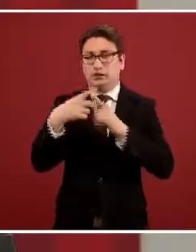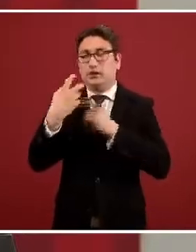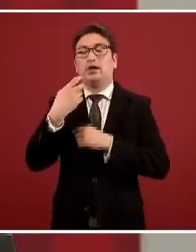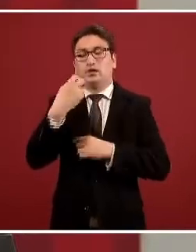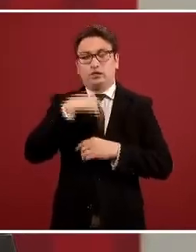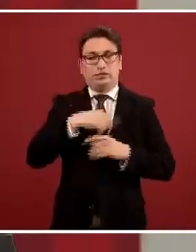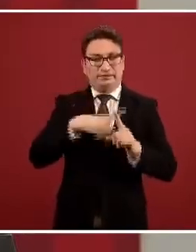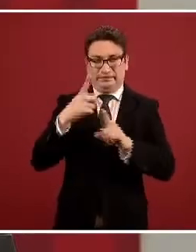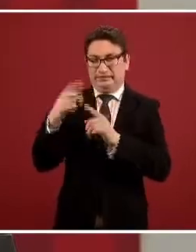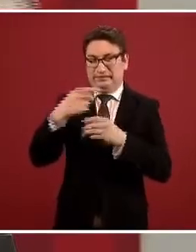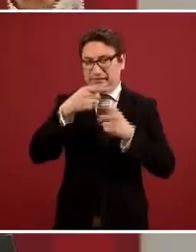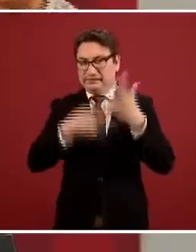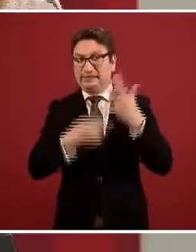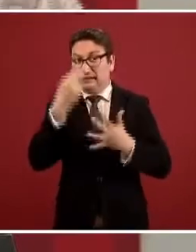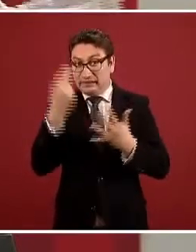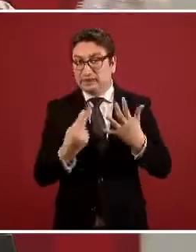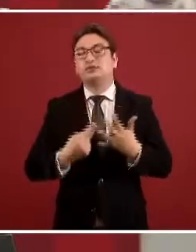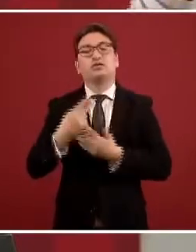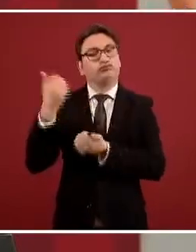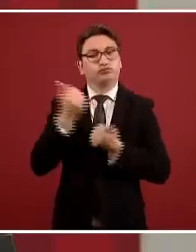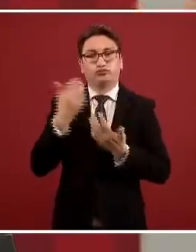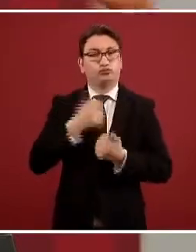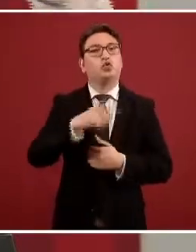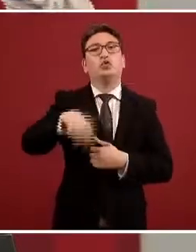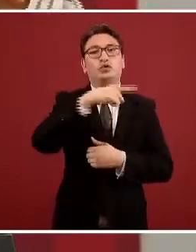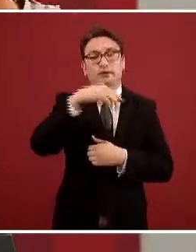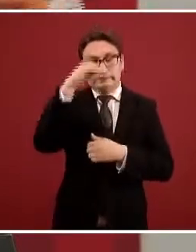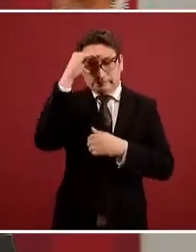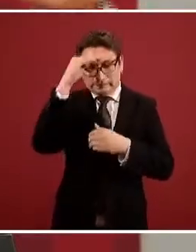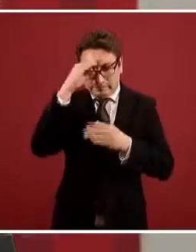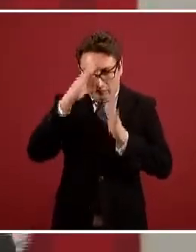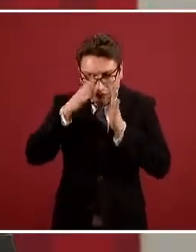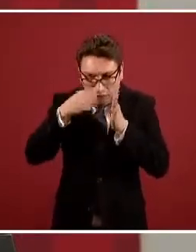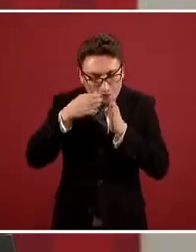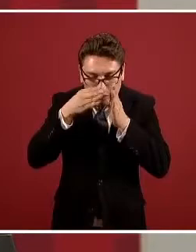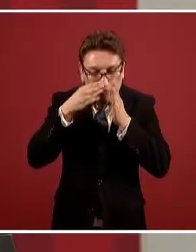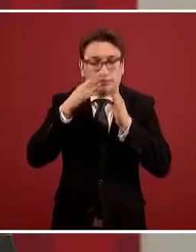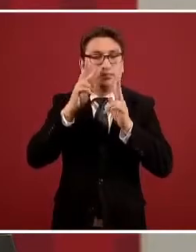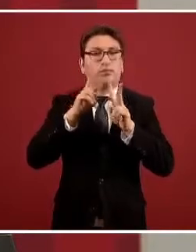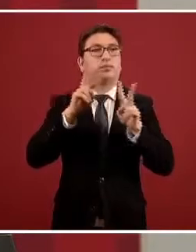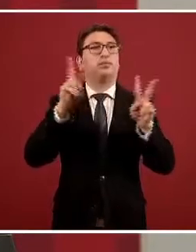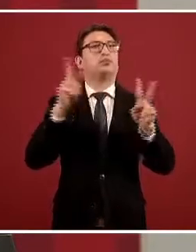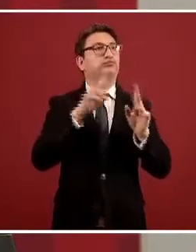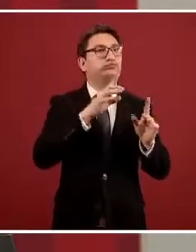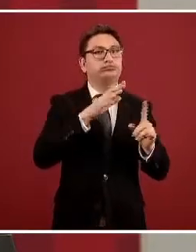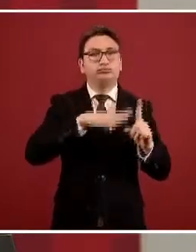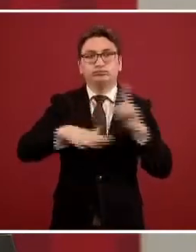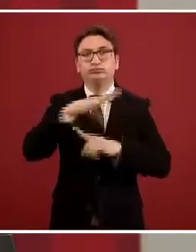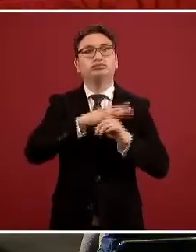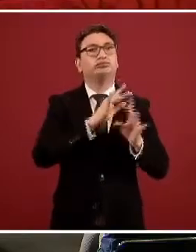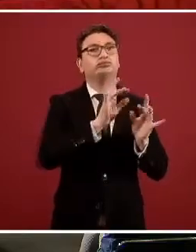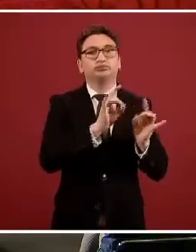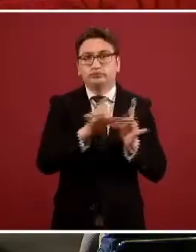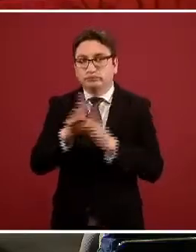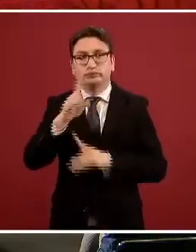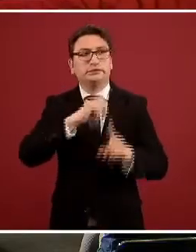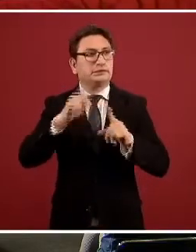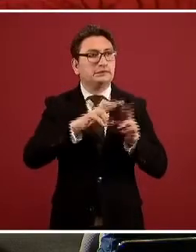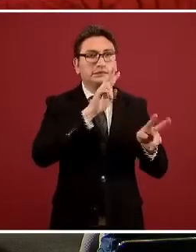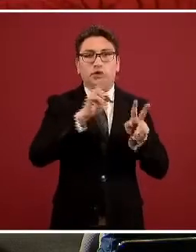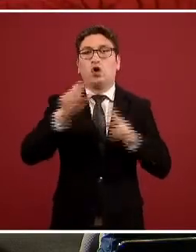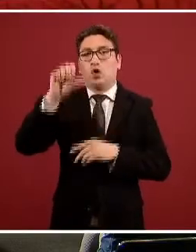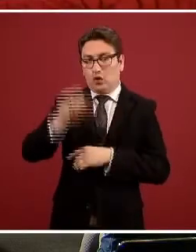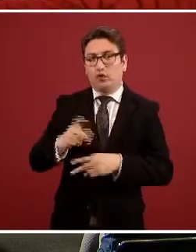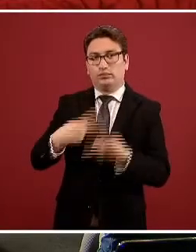necesarios. No pierdan de vista panorámica todo lo que está ocurriendo. Hoy nos acompaña y nos da muchísimo gusto el doctor